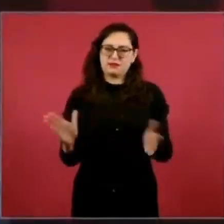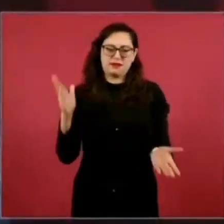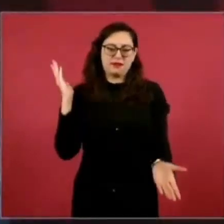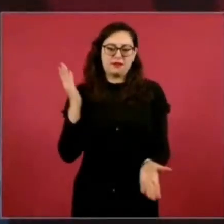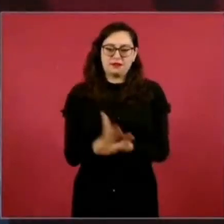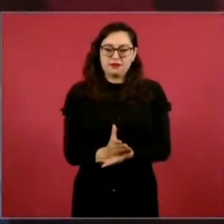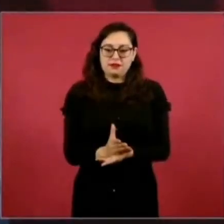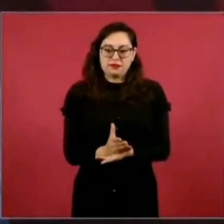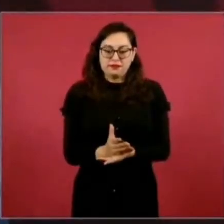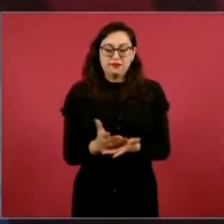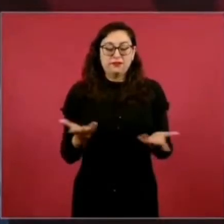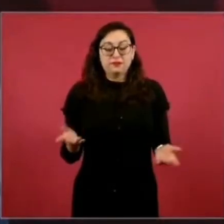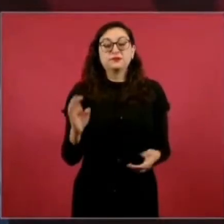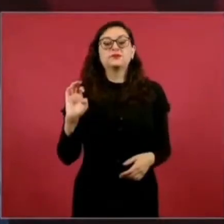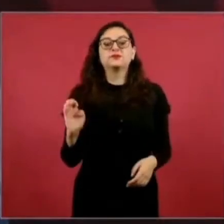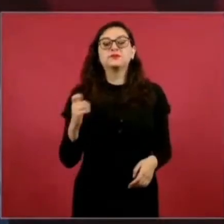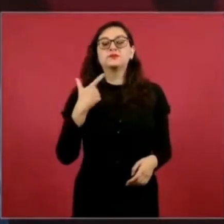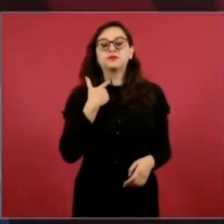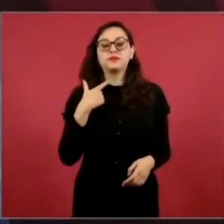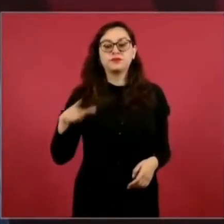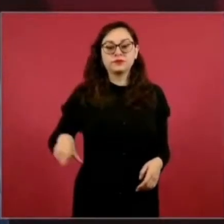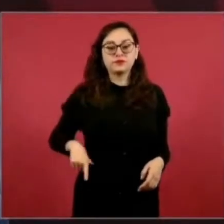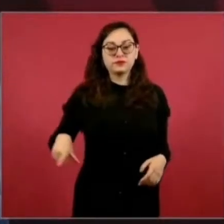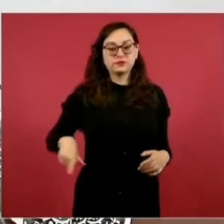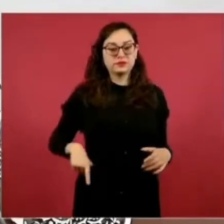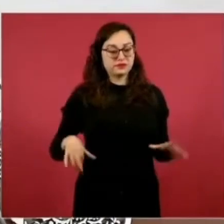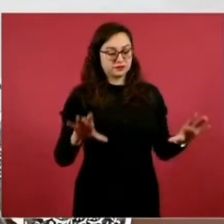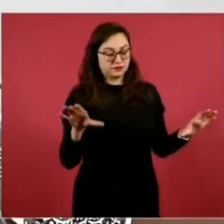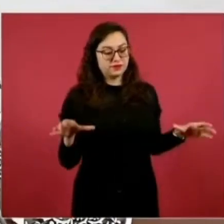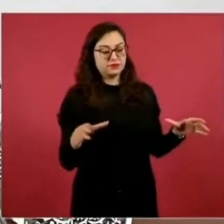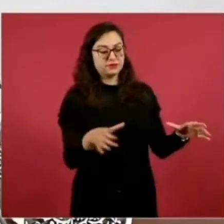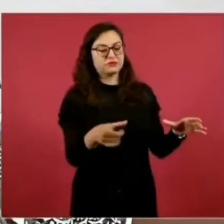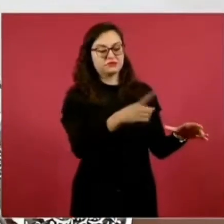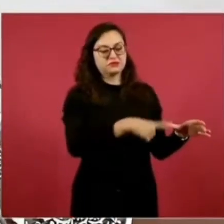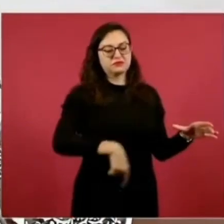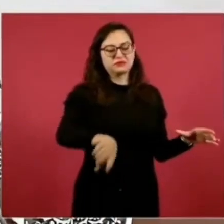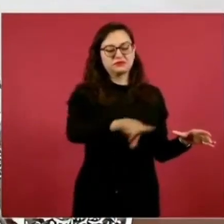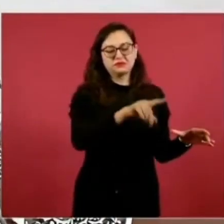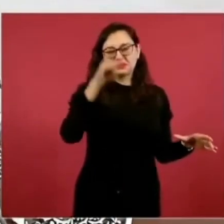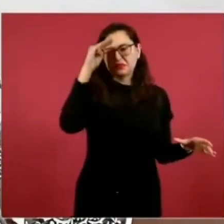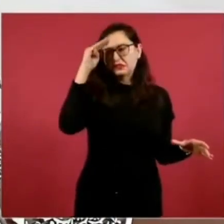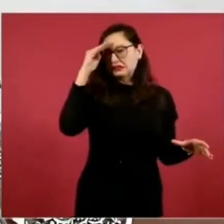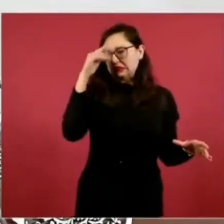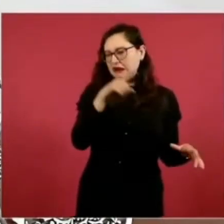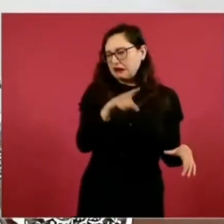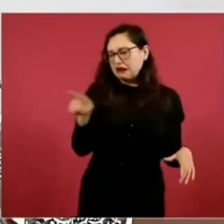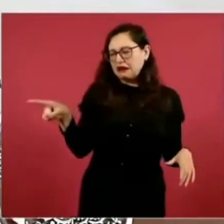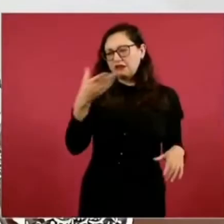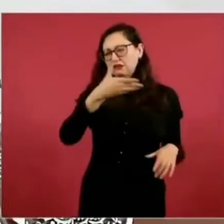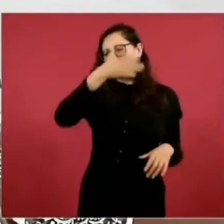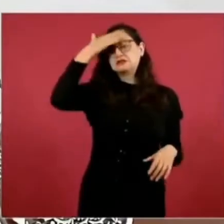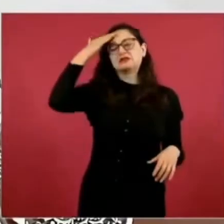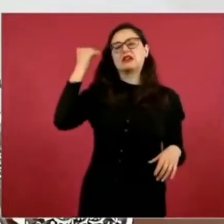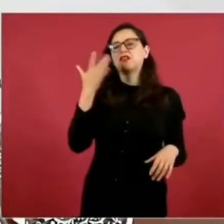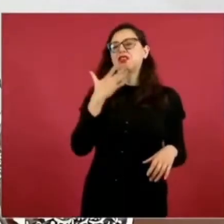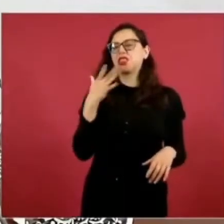ninguneo al pueblo El pensar que el pueblo